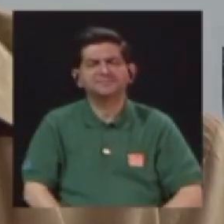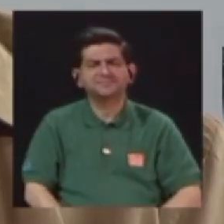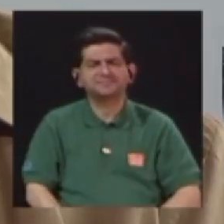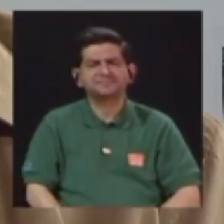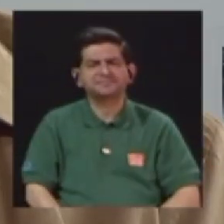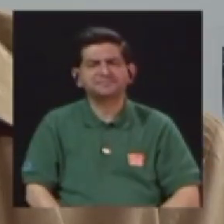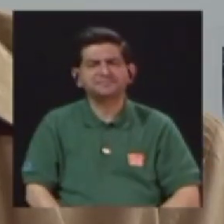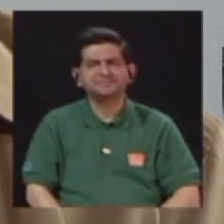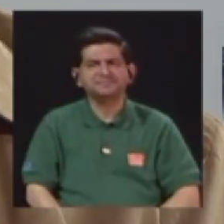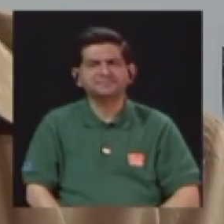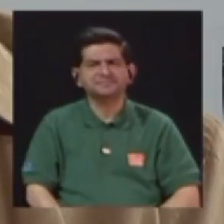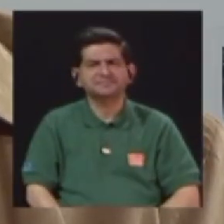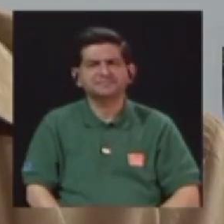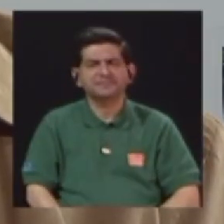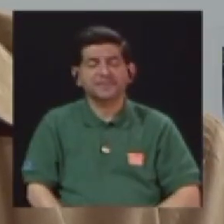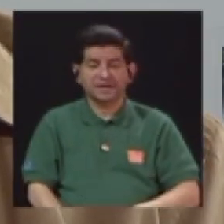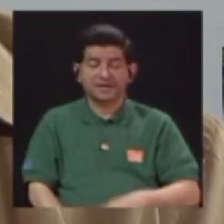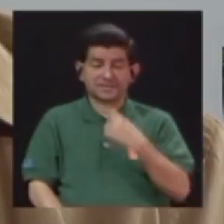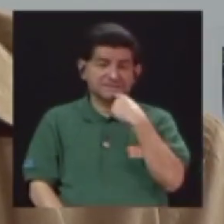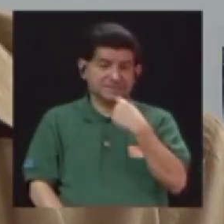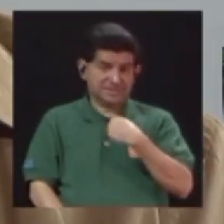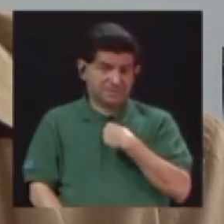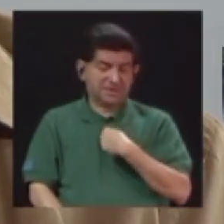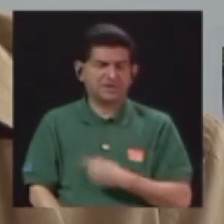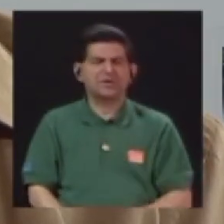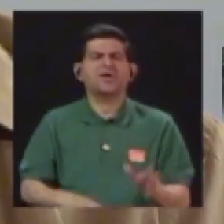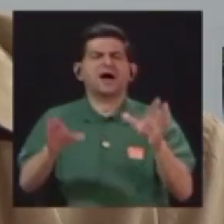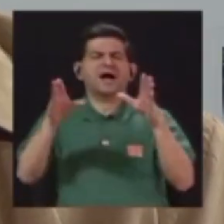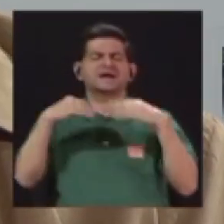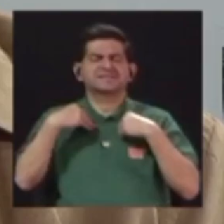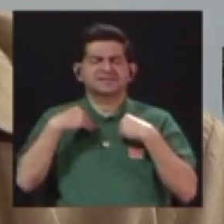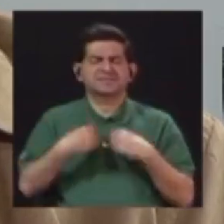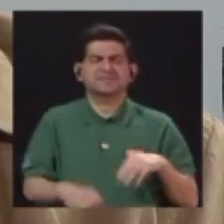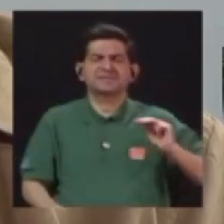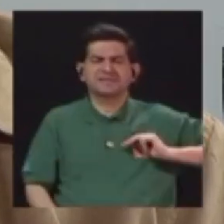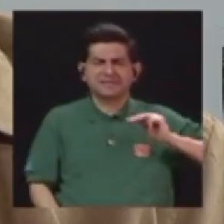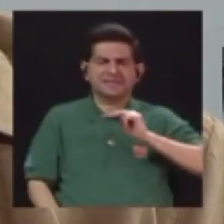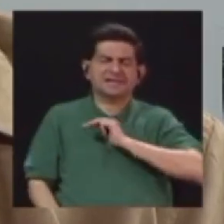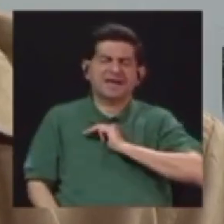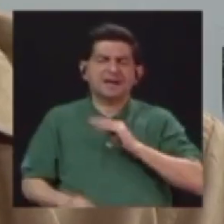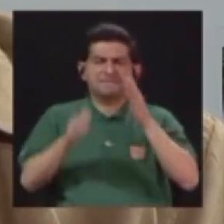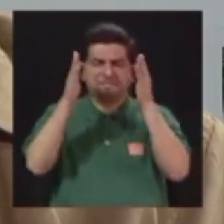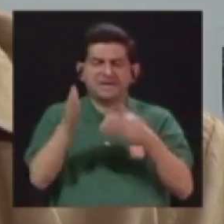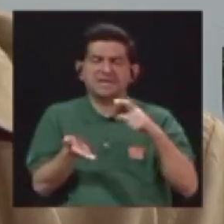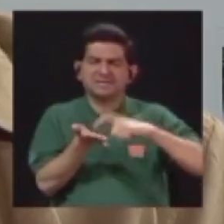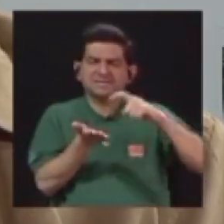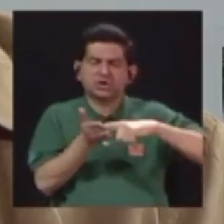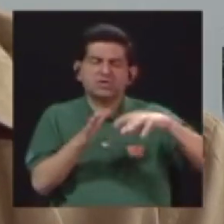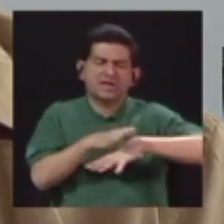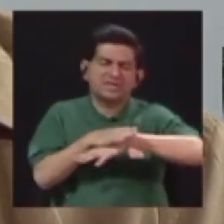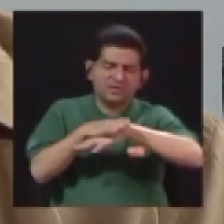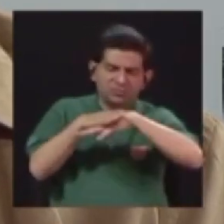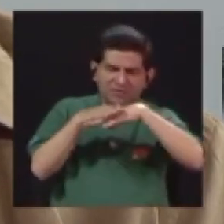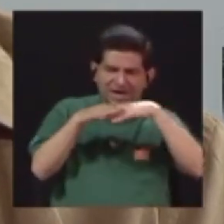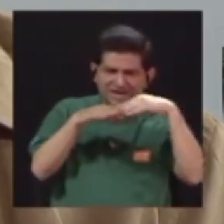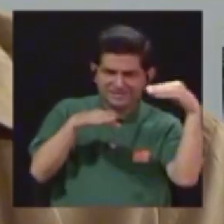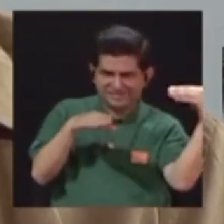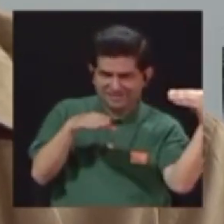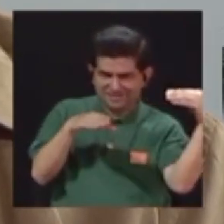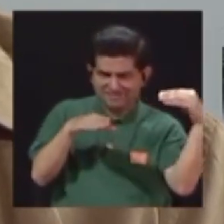sino que se me dijo más bien que asumiera el puesto de ministro de la Deuda Externa,